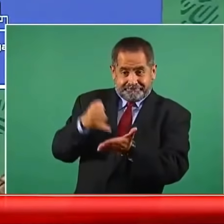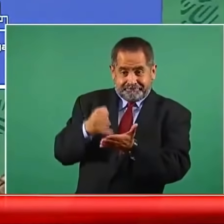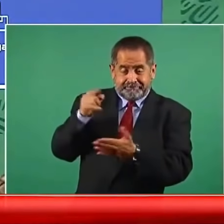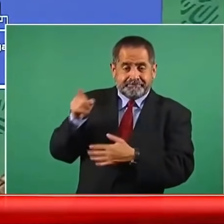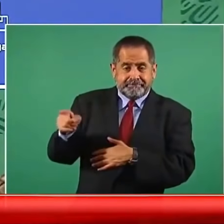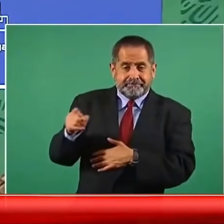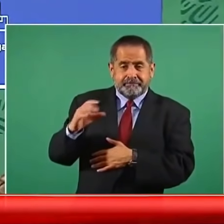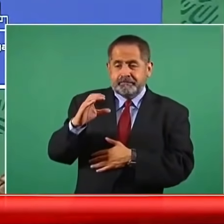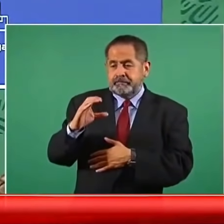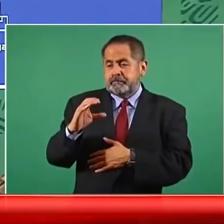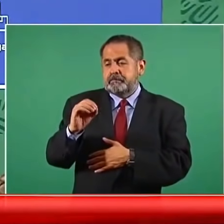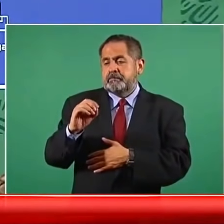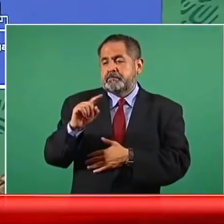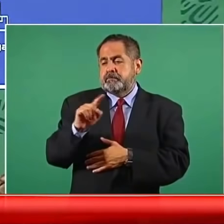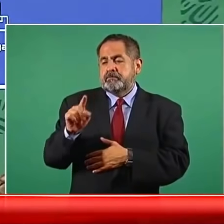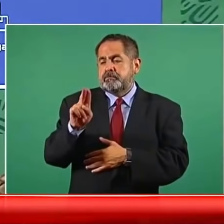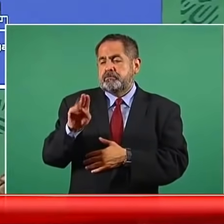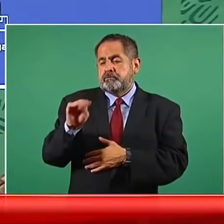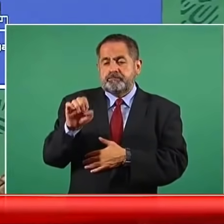que es Cozumel,